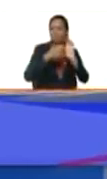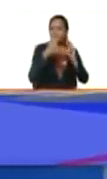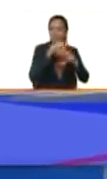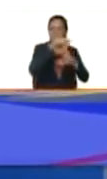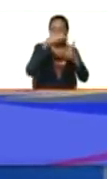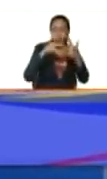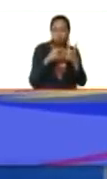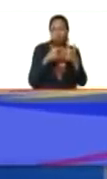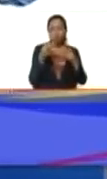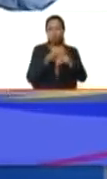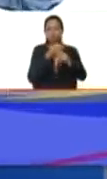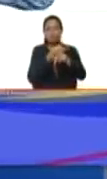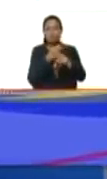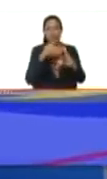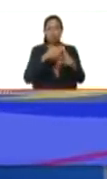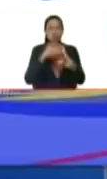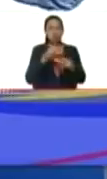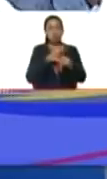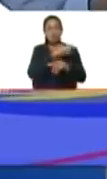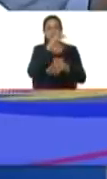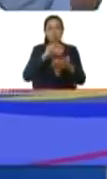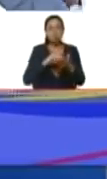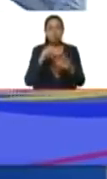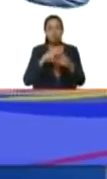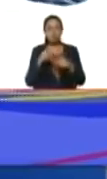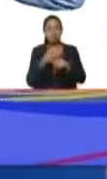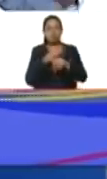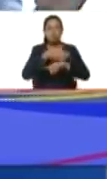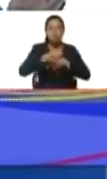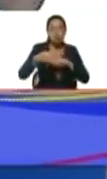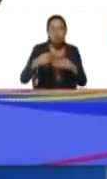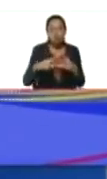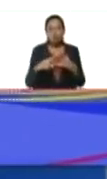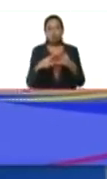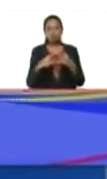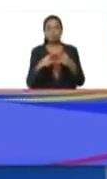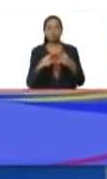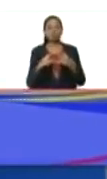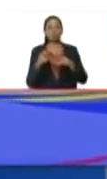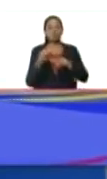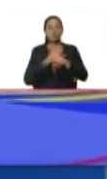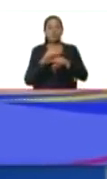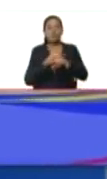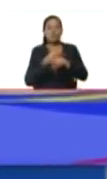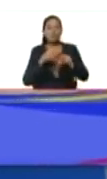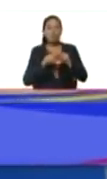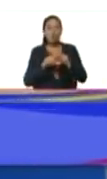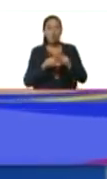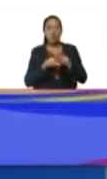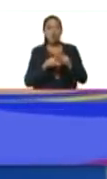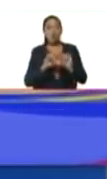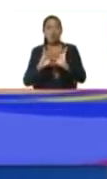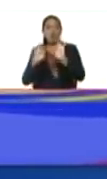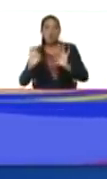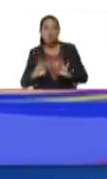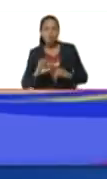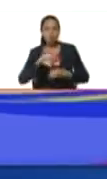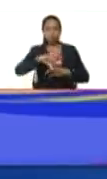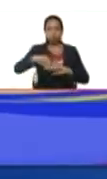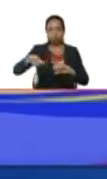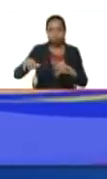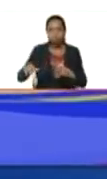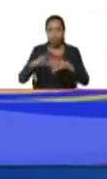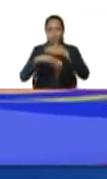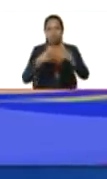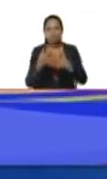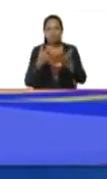3 niveles de gobierno, el gobierno nacional, el gobierno regional y el gobierno municipal, que se encuentra lo más cercano posible